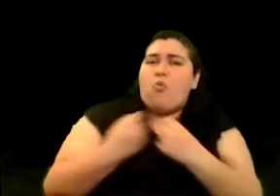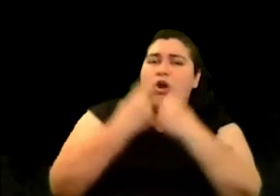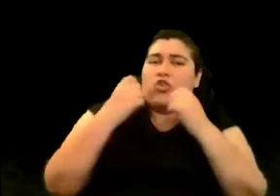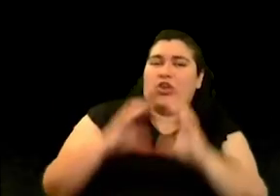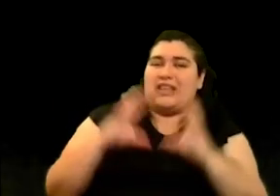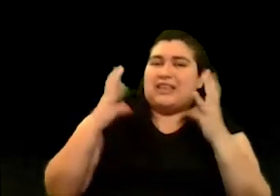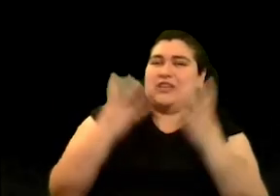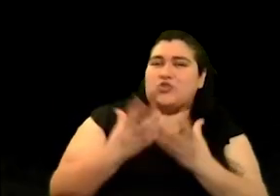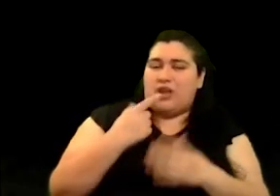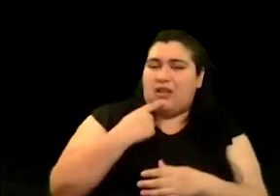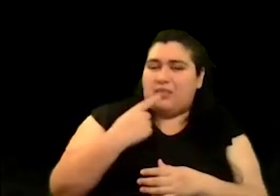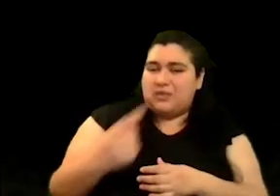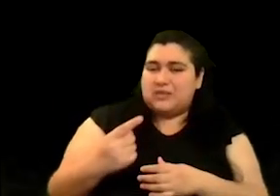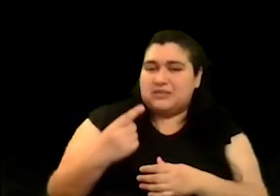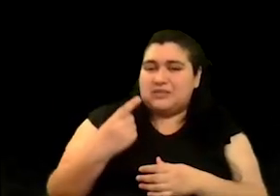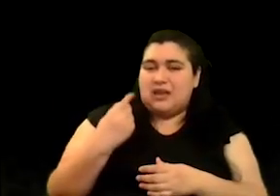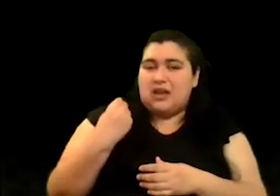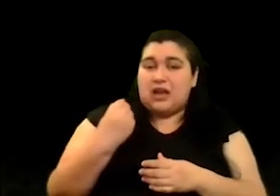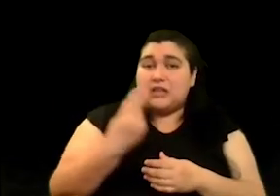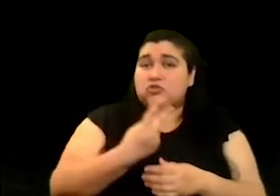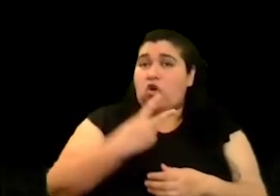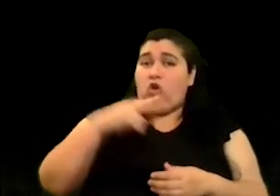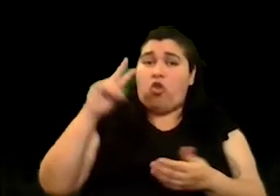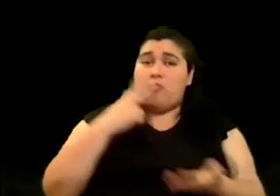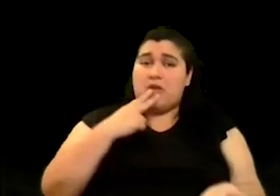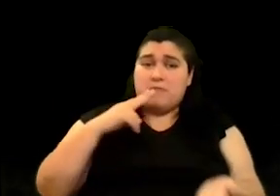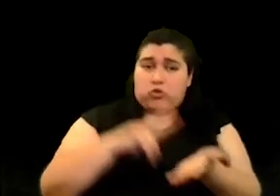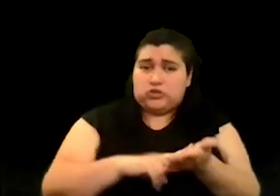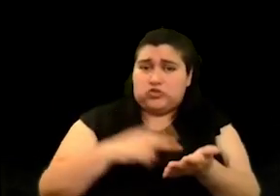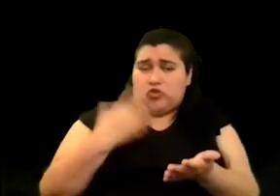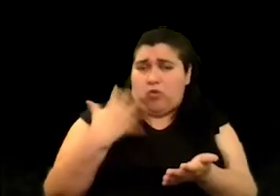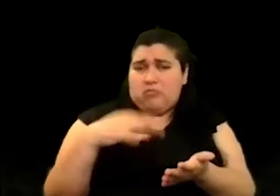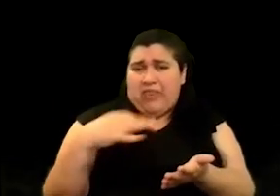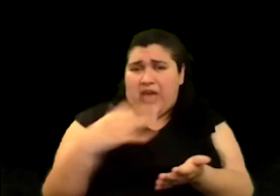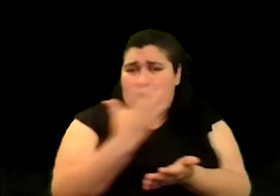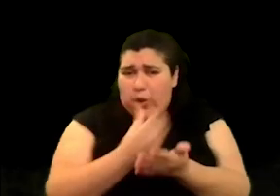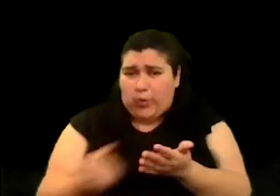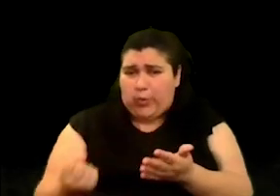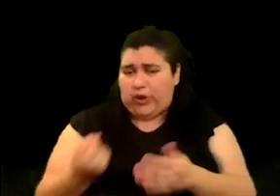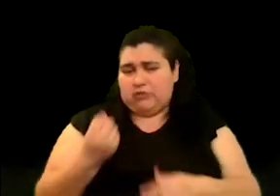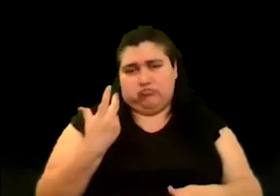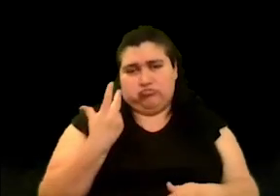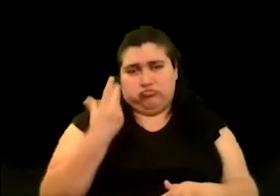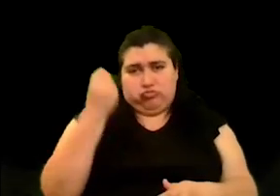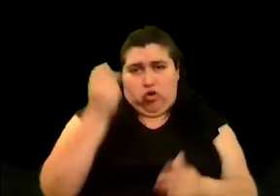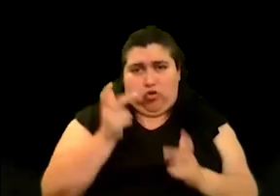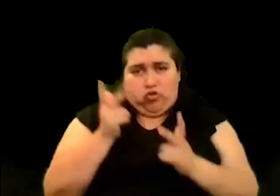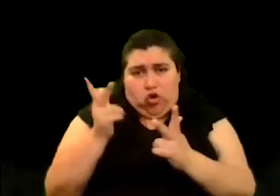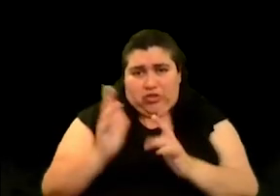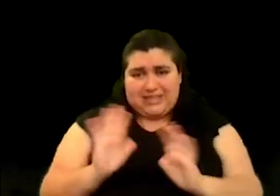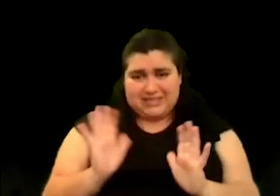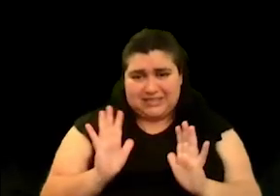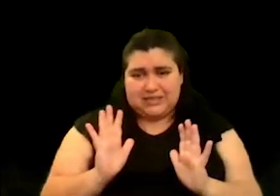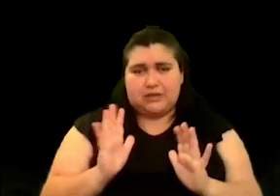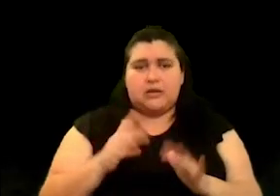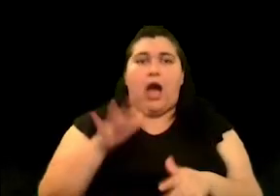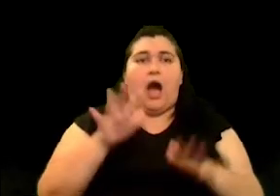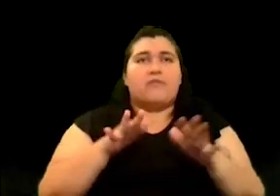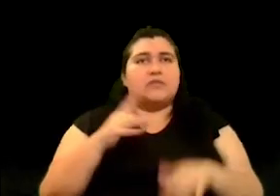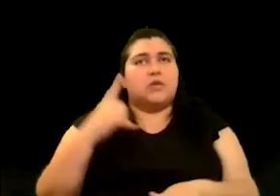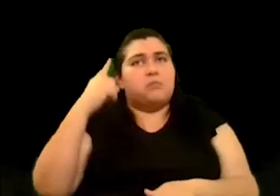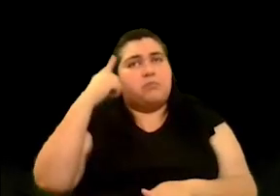era evitar la doble no imposición. Y claro, cuando uno recién se vincula con estas cuestiones de fiscalía internacional, piensa, bueno, quiero evitar la